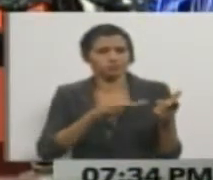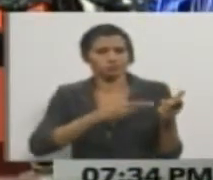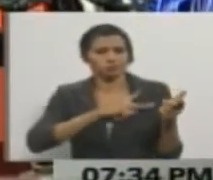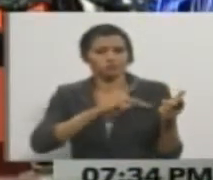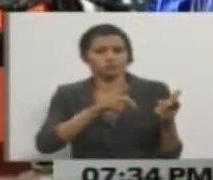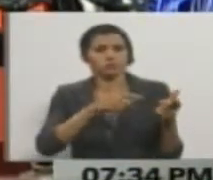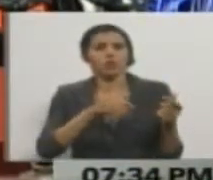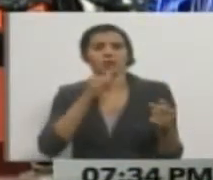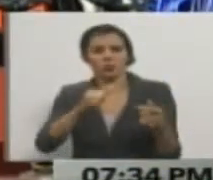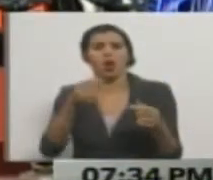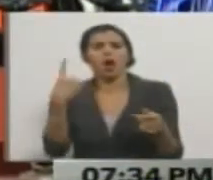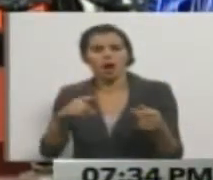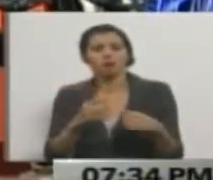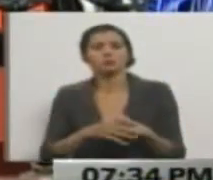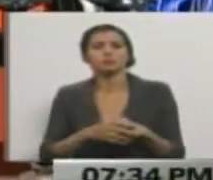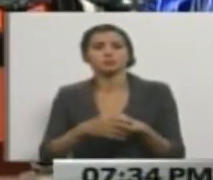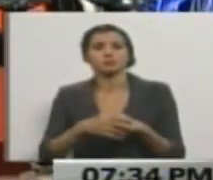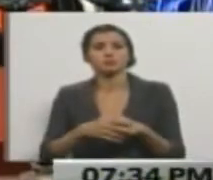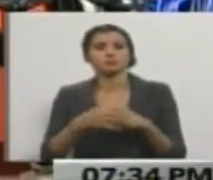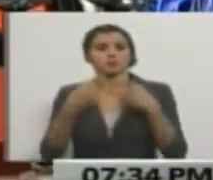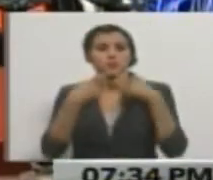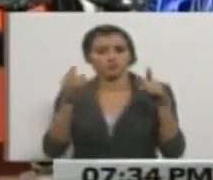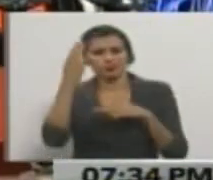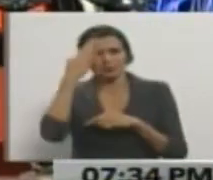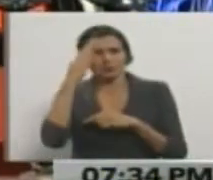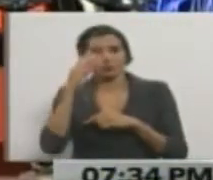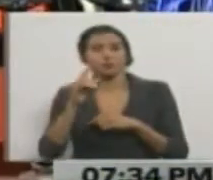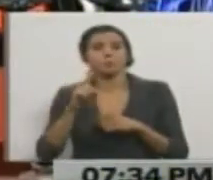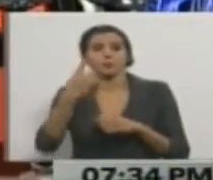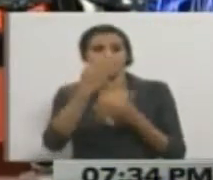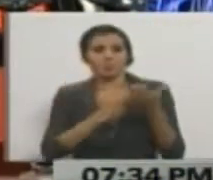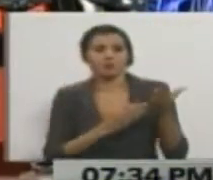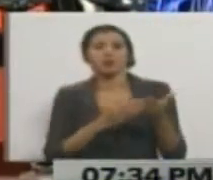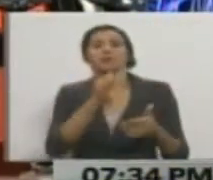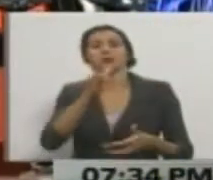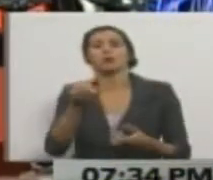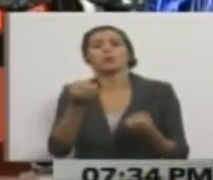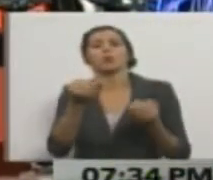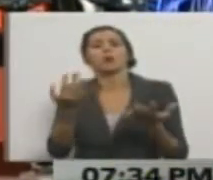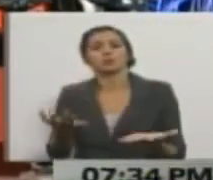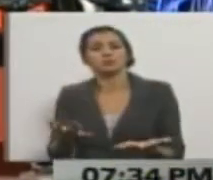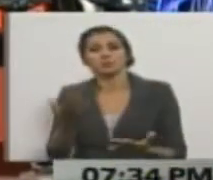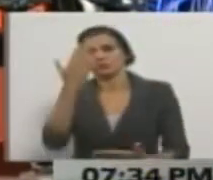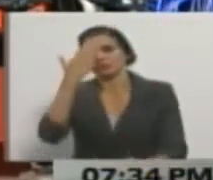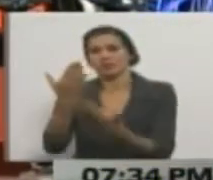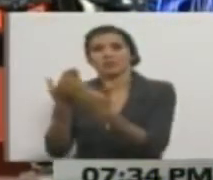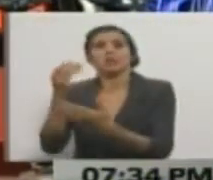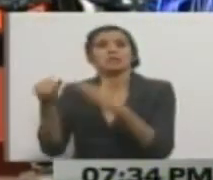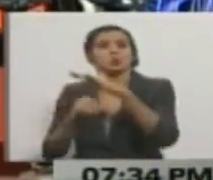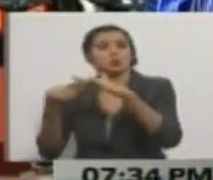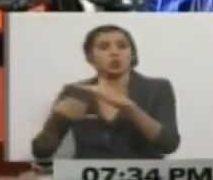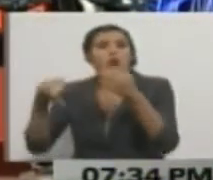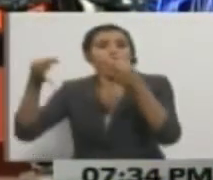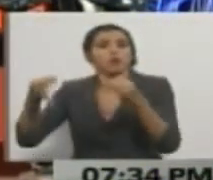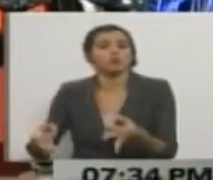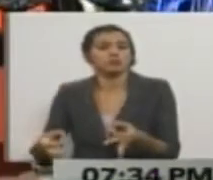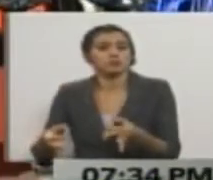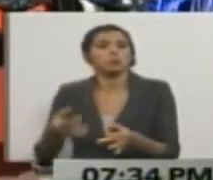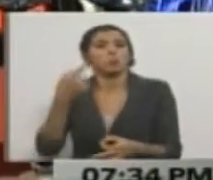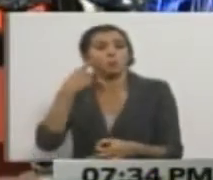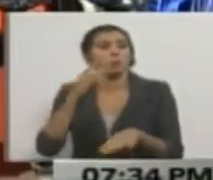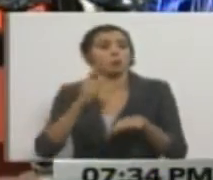CNE, dice, como fue público, al final de esta primera etapa fueron denunciadas ante instancias judiciales irregularidades y hechos de presunto